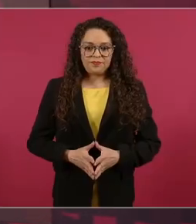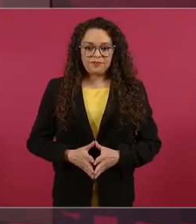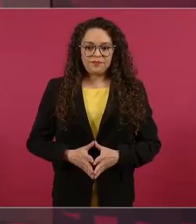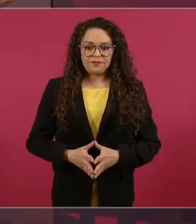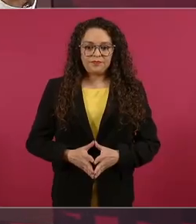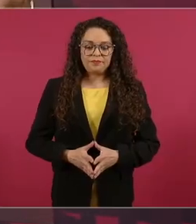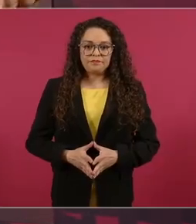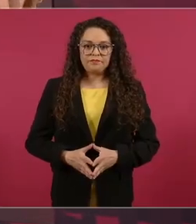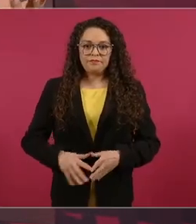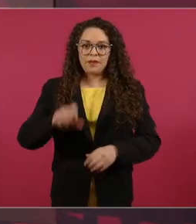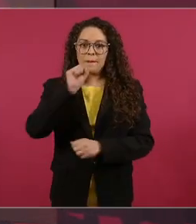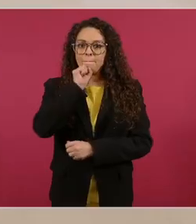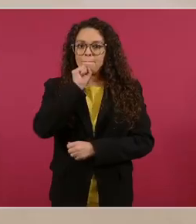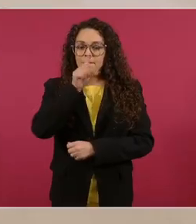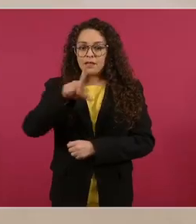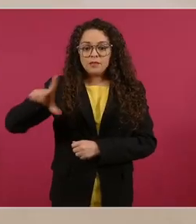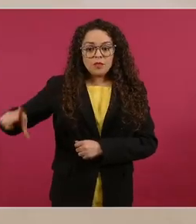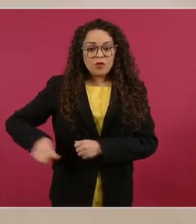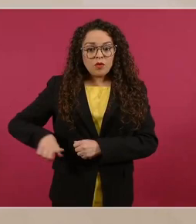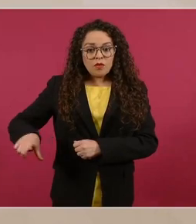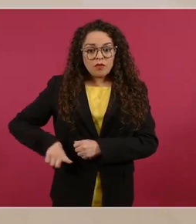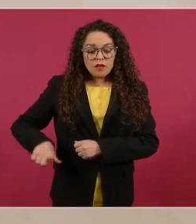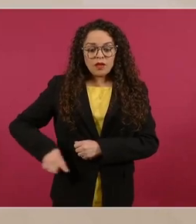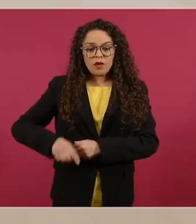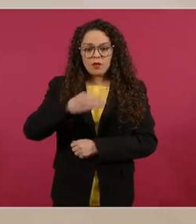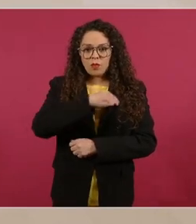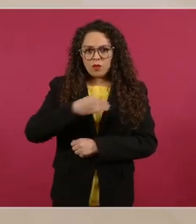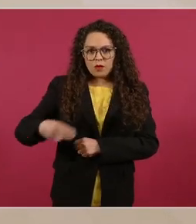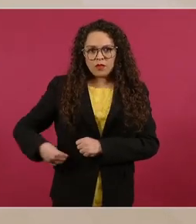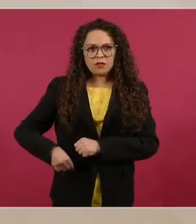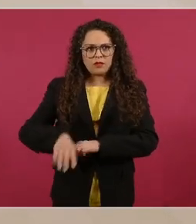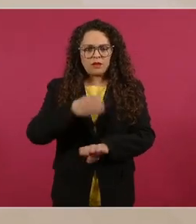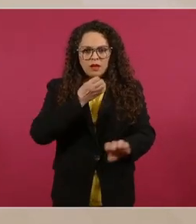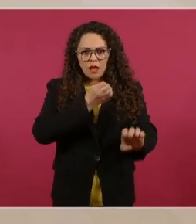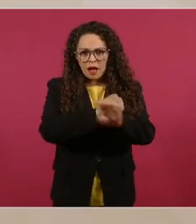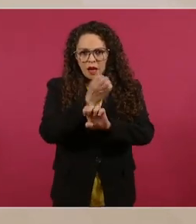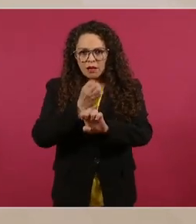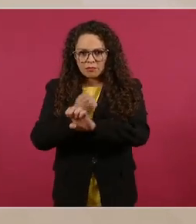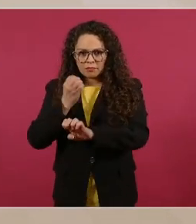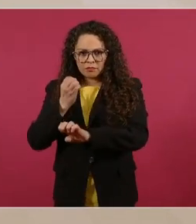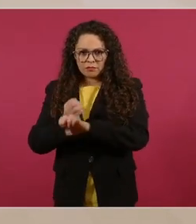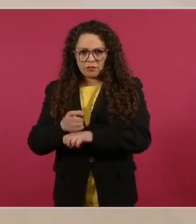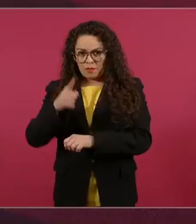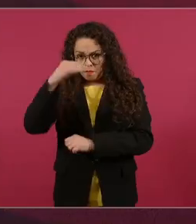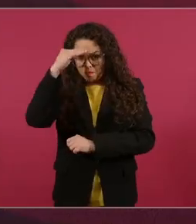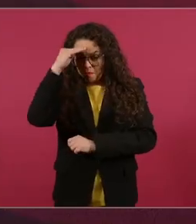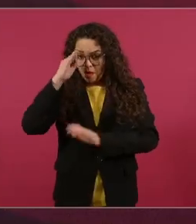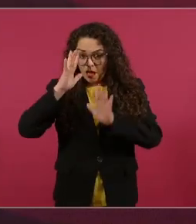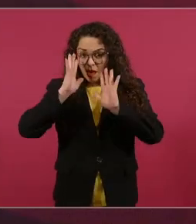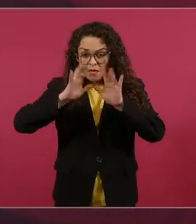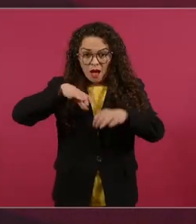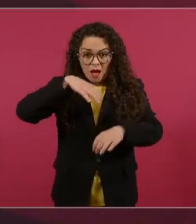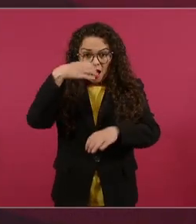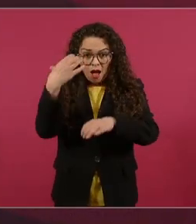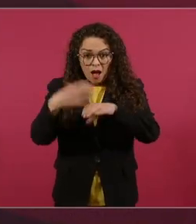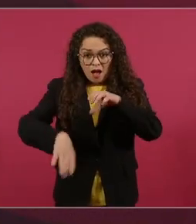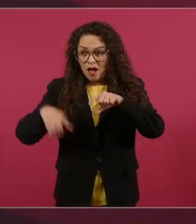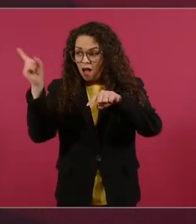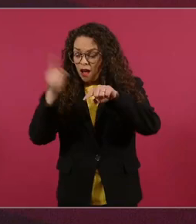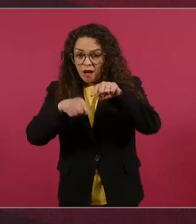Y en los gobiernos también, el Ejecutivo, no hemos terminado de limpiar, hemos avanzado